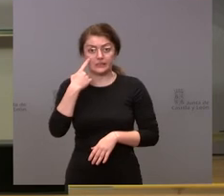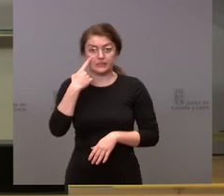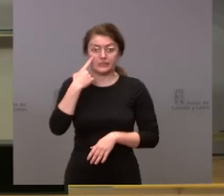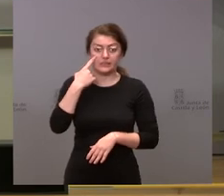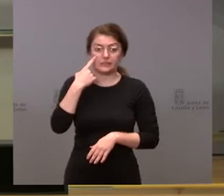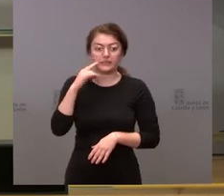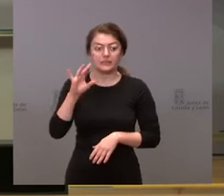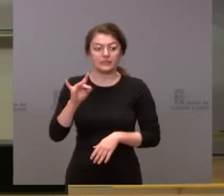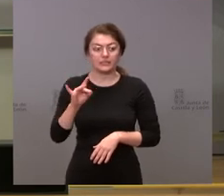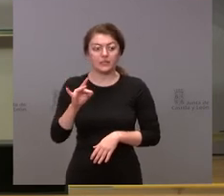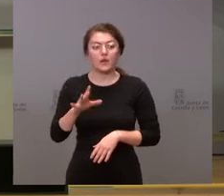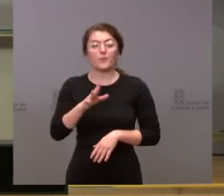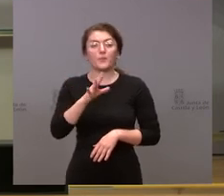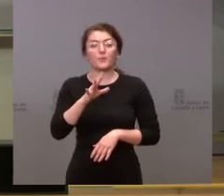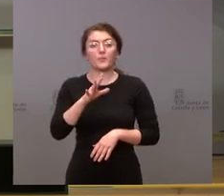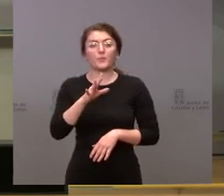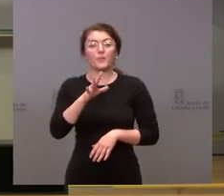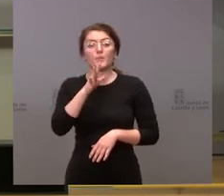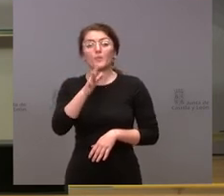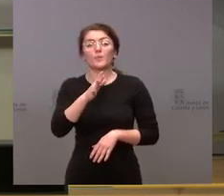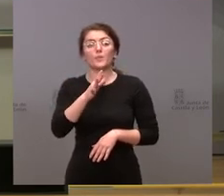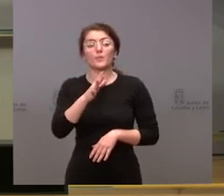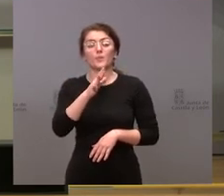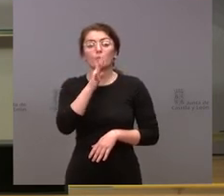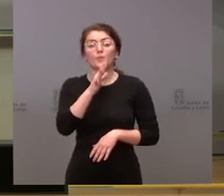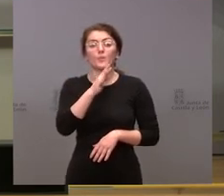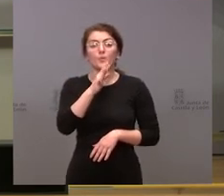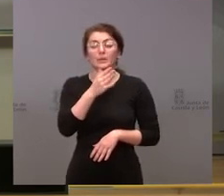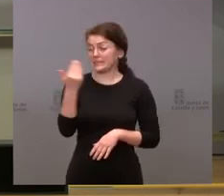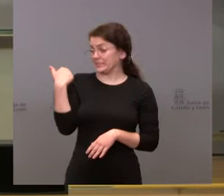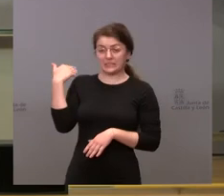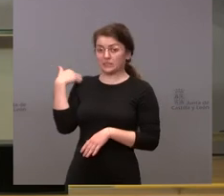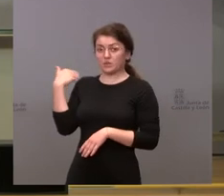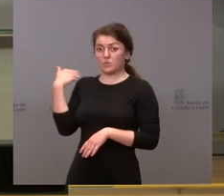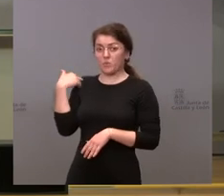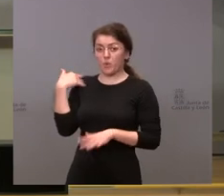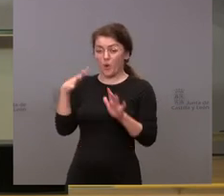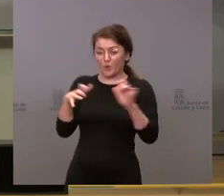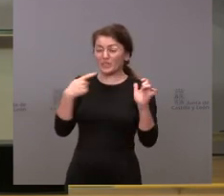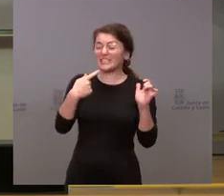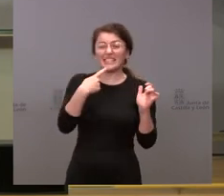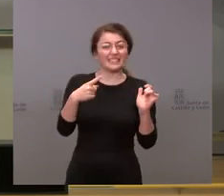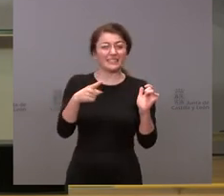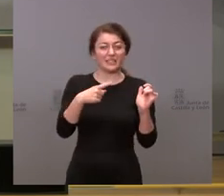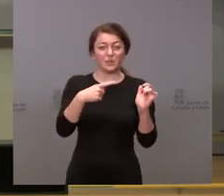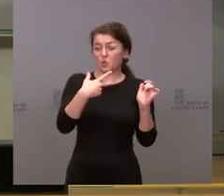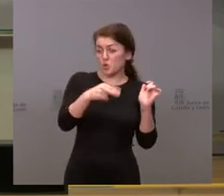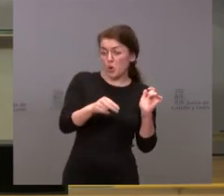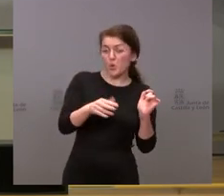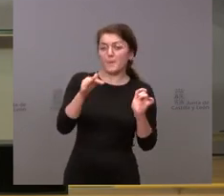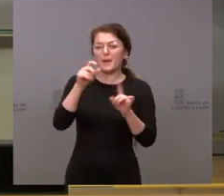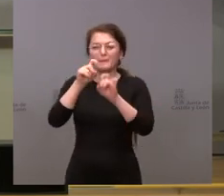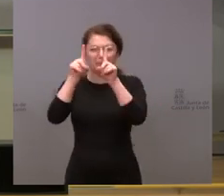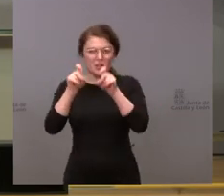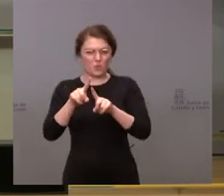sí porque es posible ahora avanzar cuando hasta hace poco en las cortes se decía que no y había distintas preguntas parlamentarias sobre ello